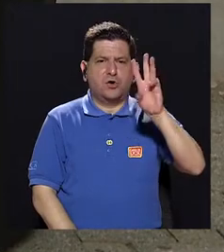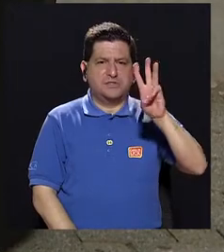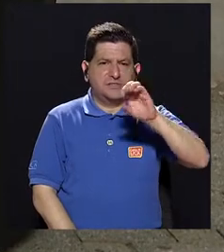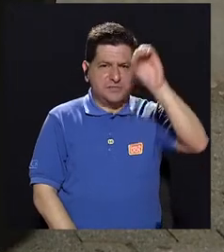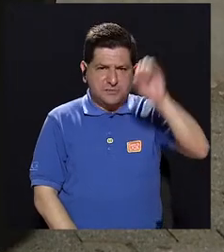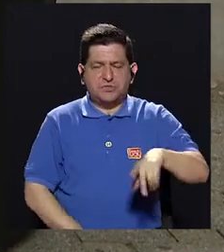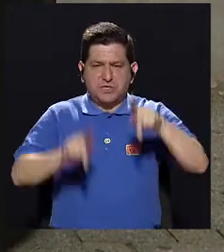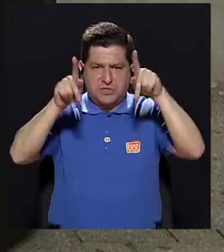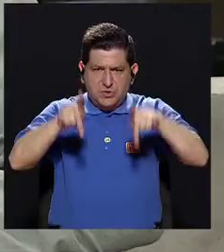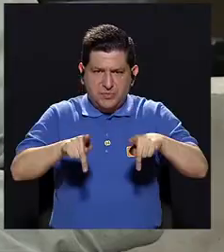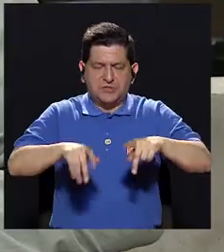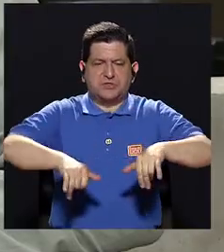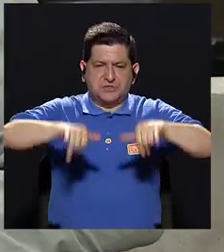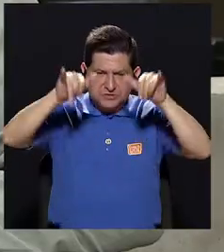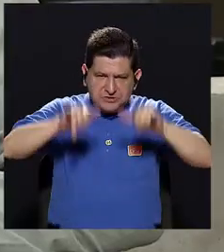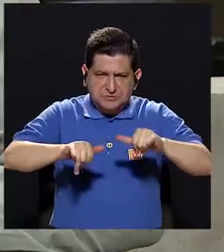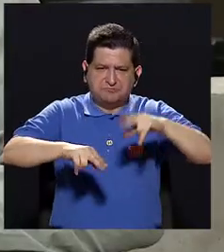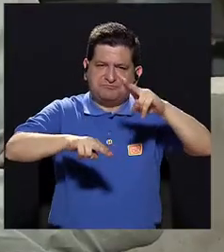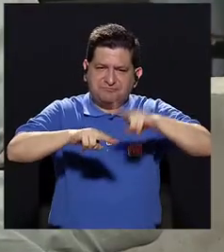personas sedentarias.